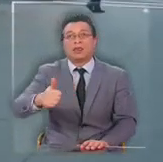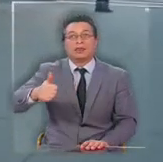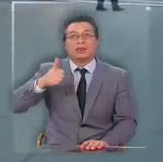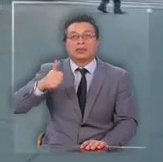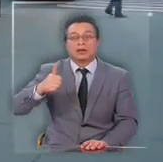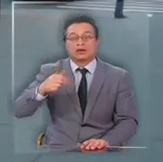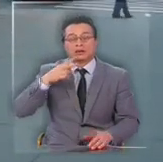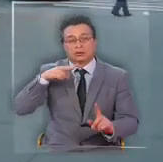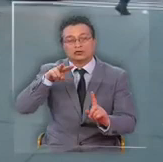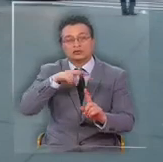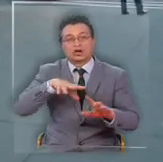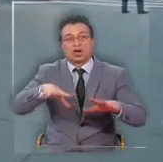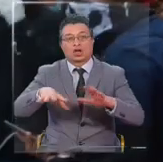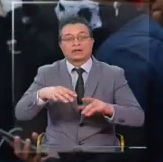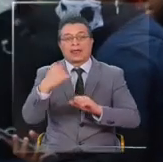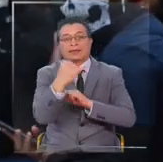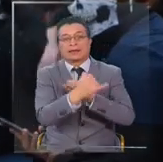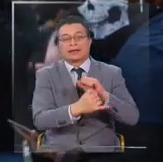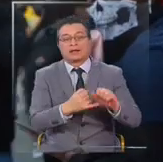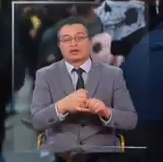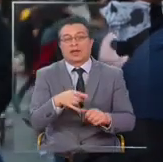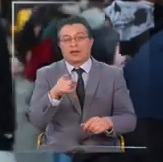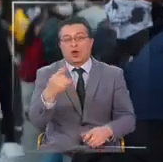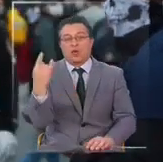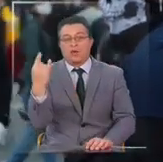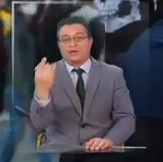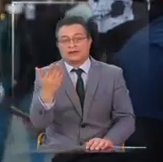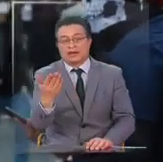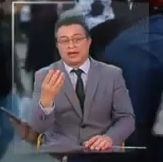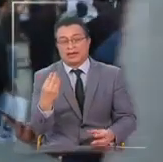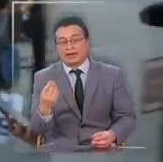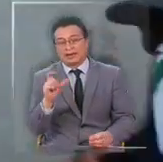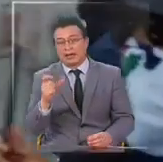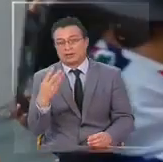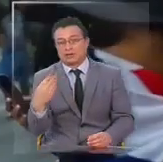Observatorio de Asuntos Internacionales de la Universidad Finisterre. Que tenga buena noche, muy amable. Muchas gracias a ustedes.